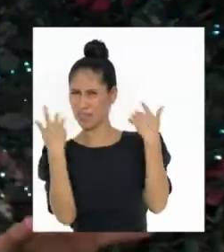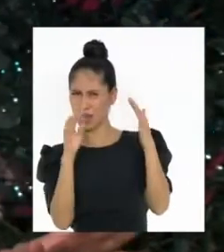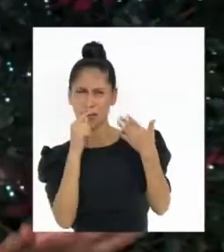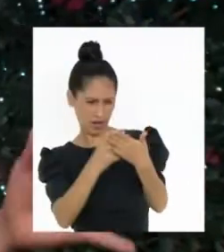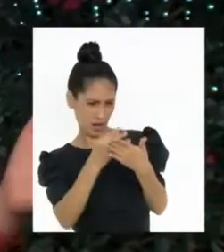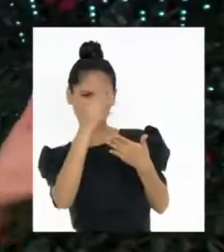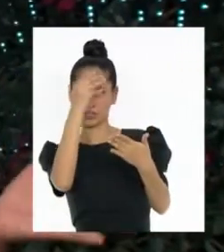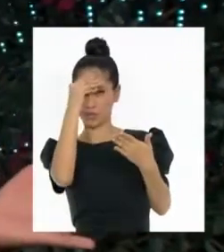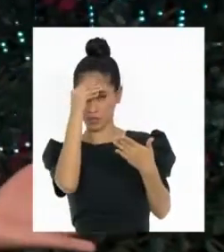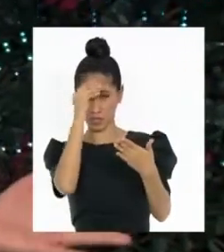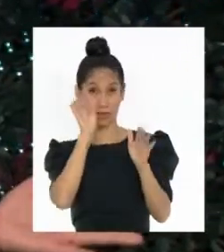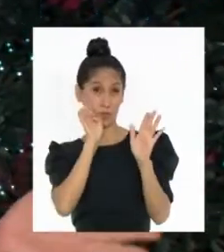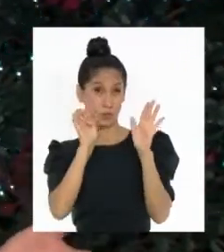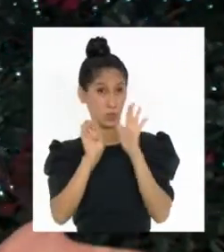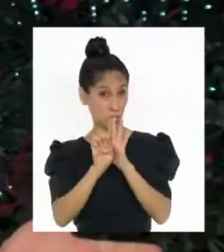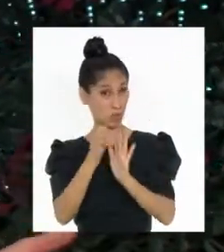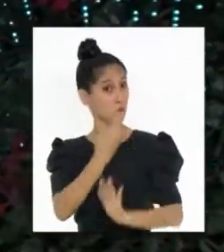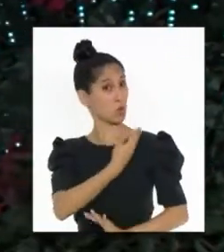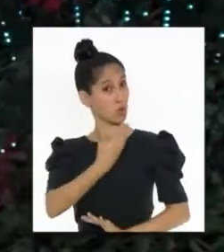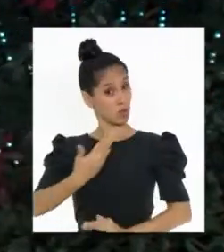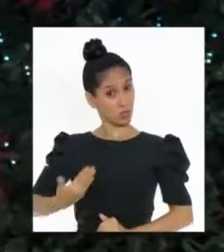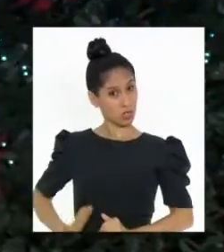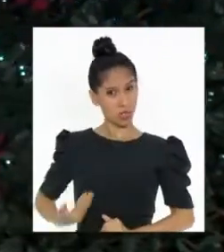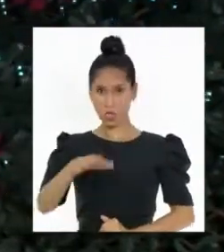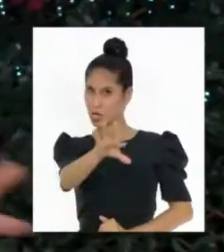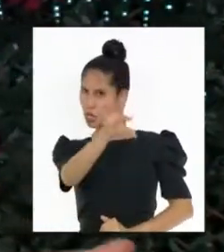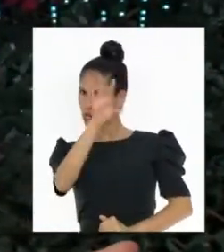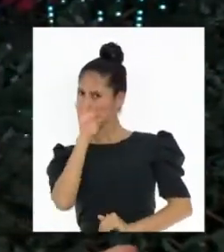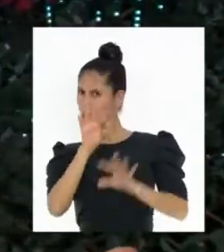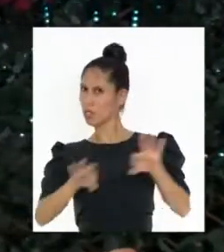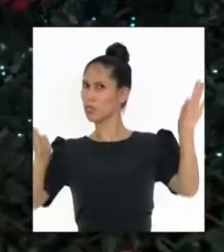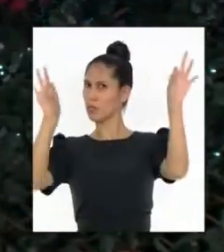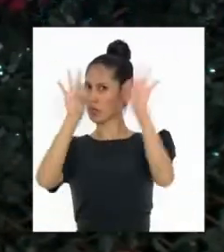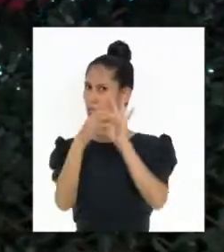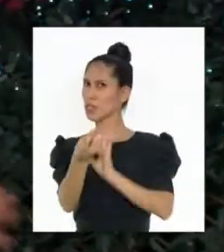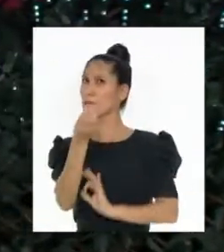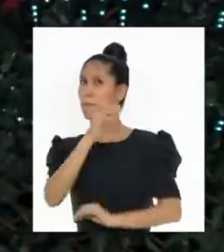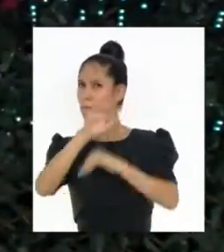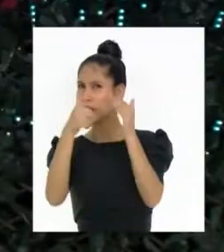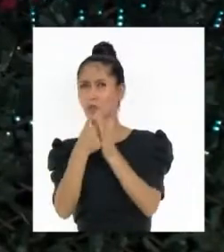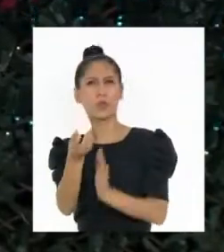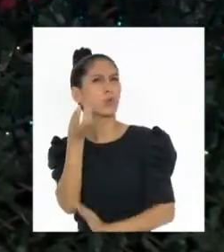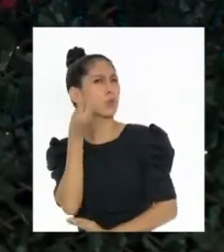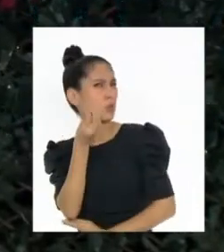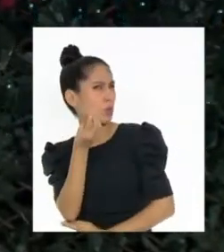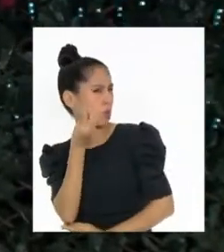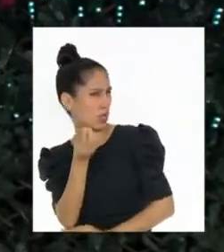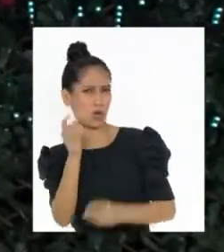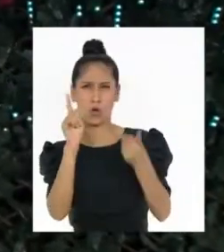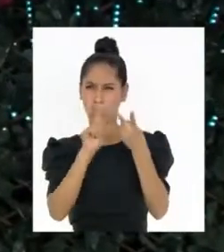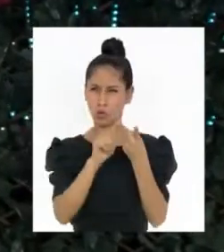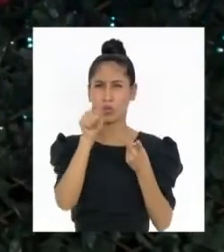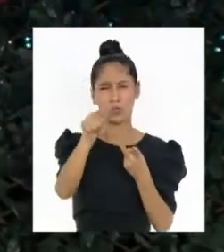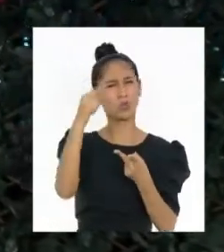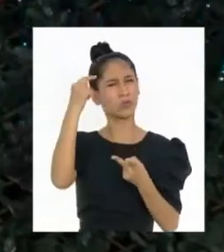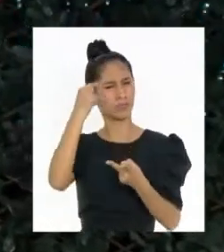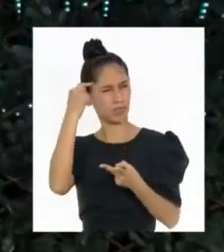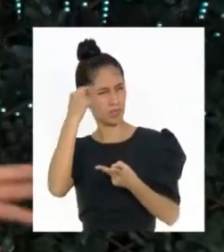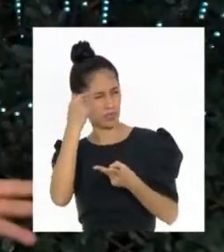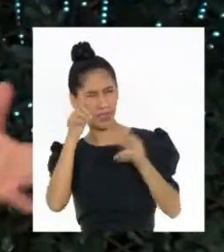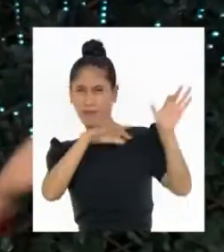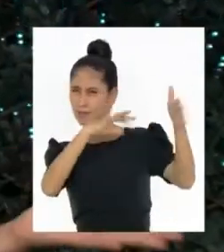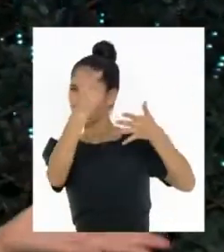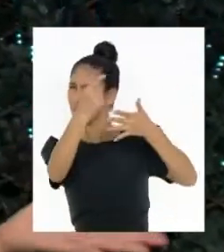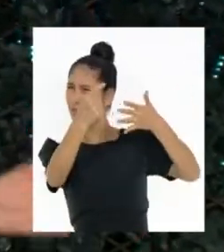las elecciones de autoridades son un asunto importante para todas las personas, cómo tomar decisiones que busquen el bienestar